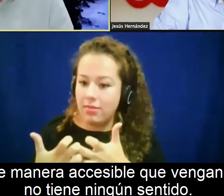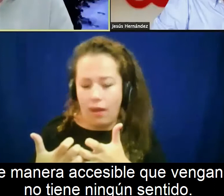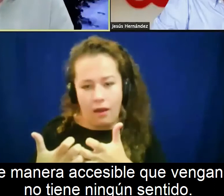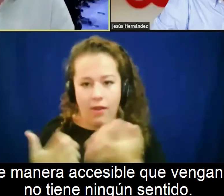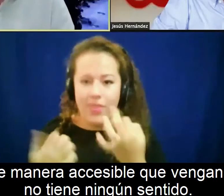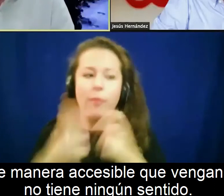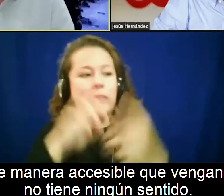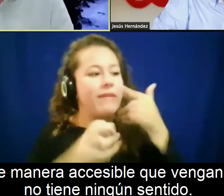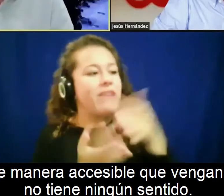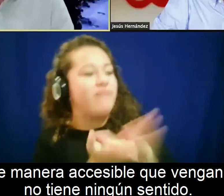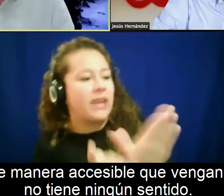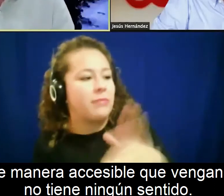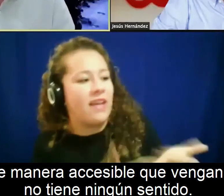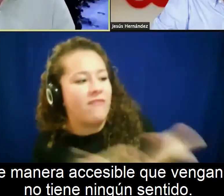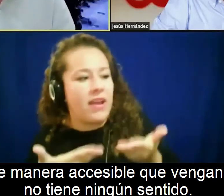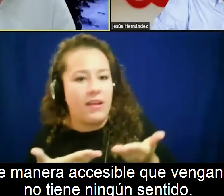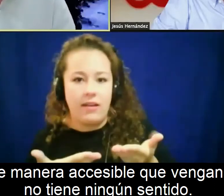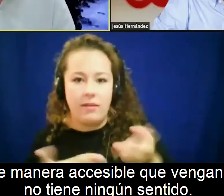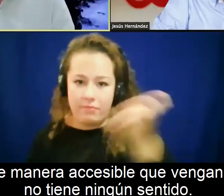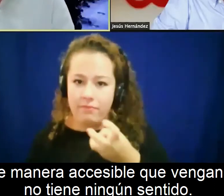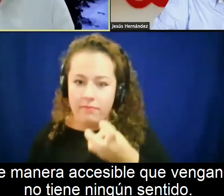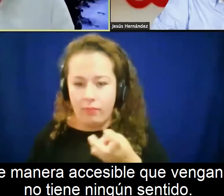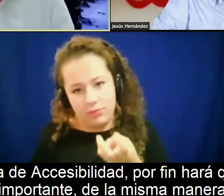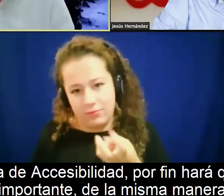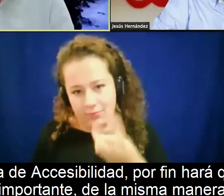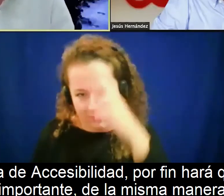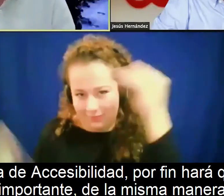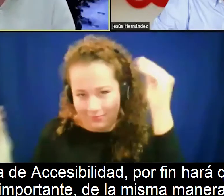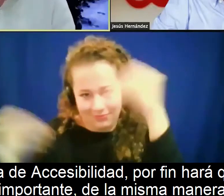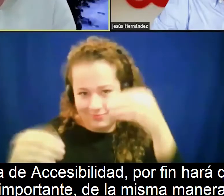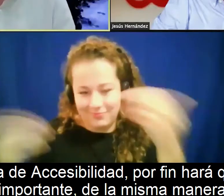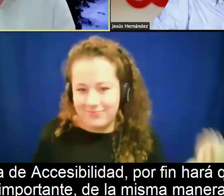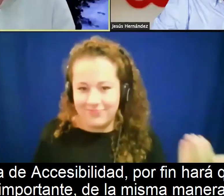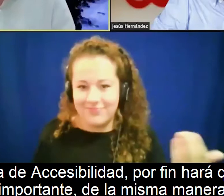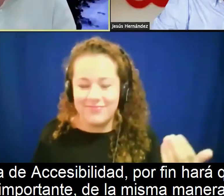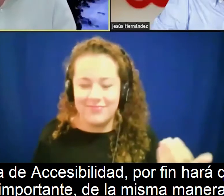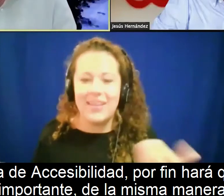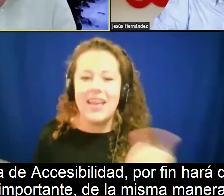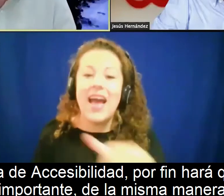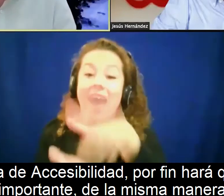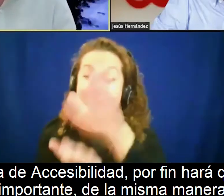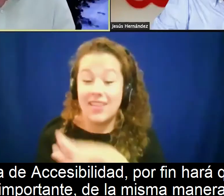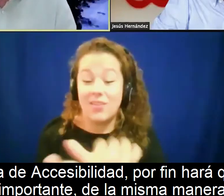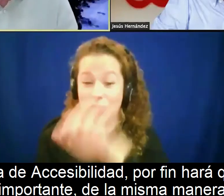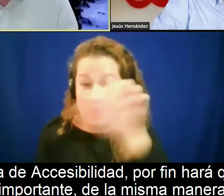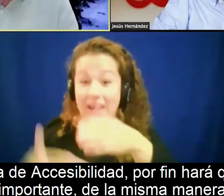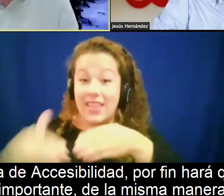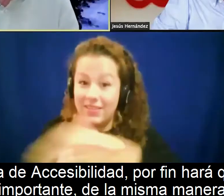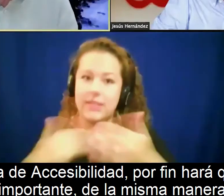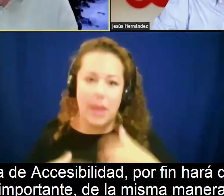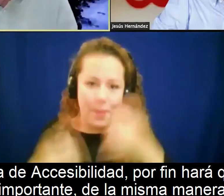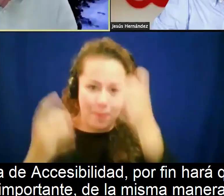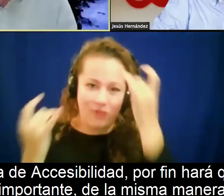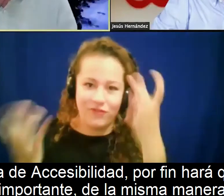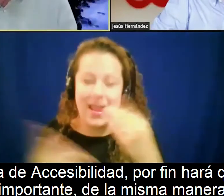a ayudarte. O sea, no tiene ningún sentido. Entonces, el Acta Europea de Accesibilidad por fin hará que